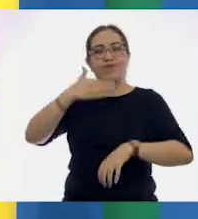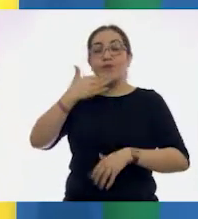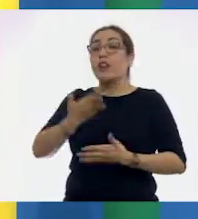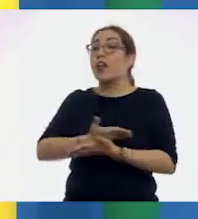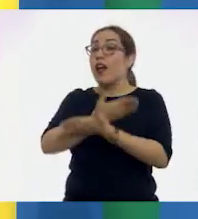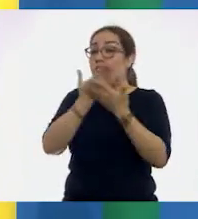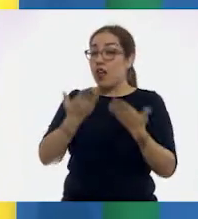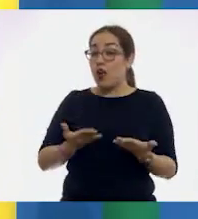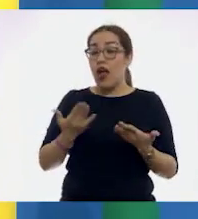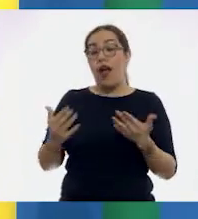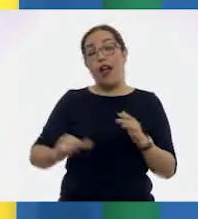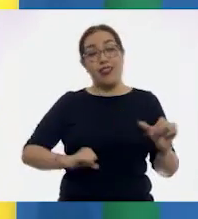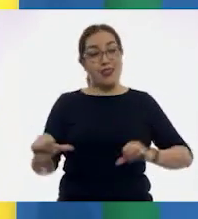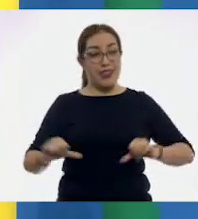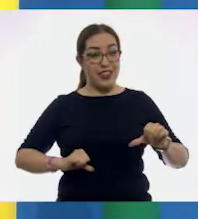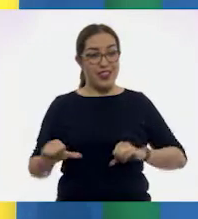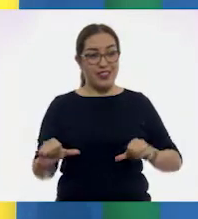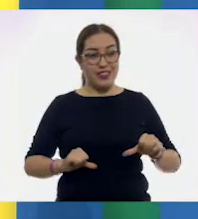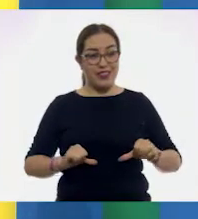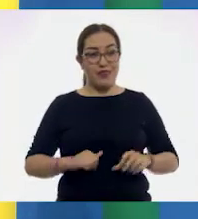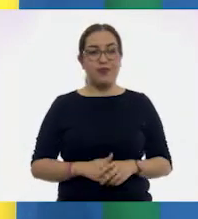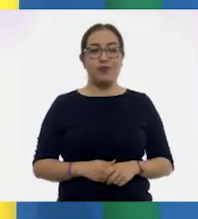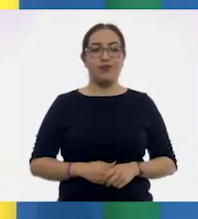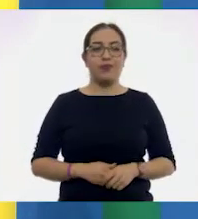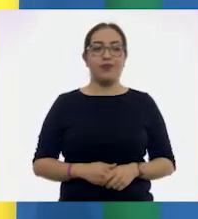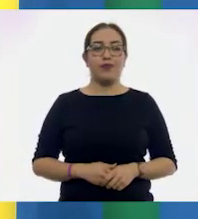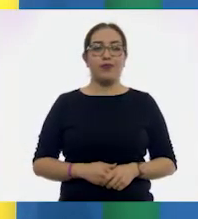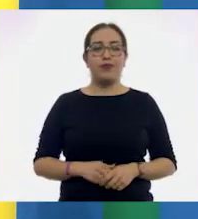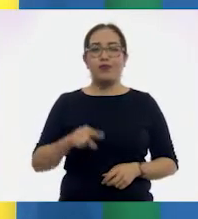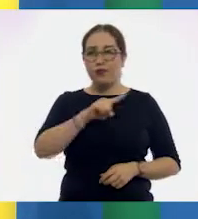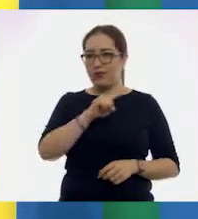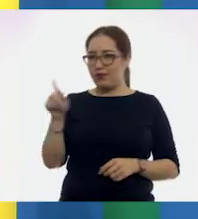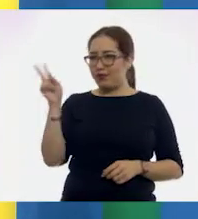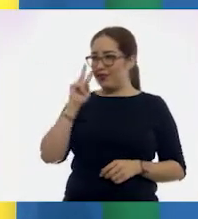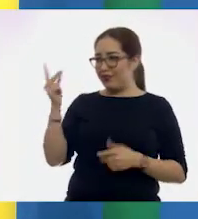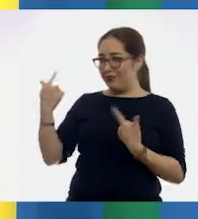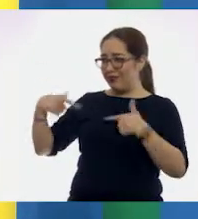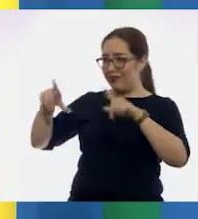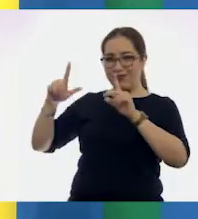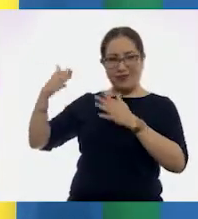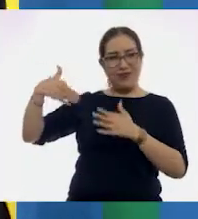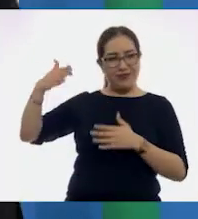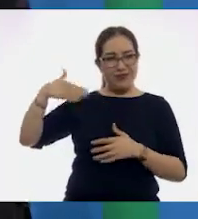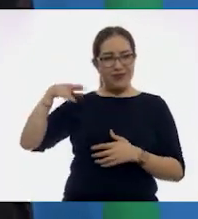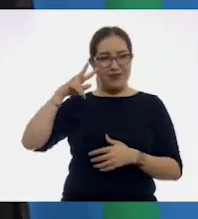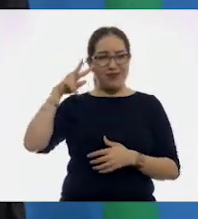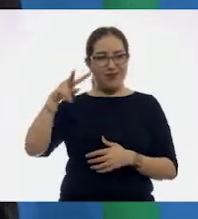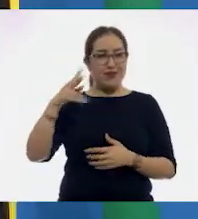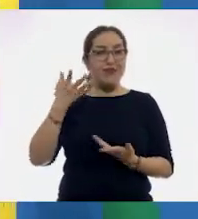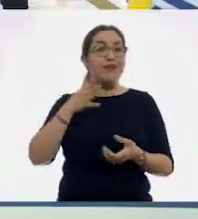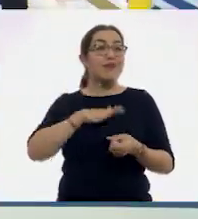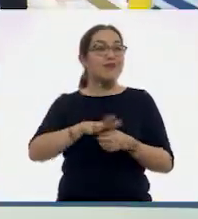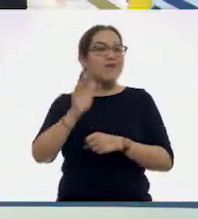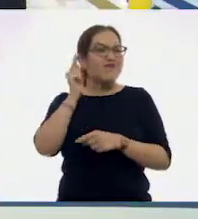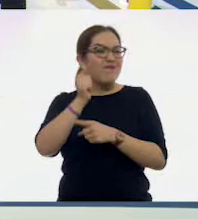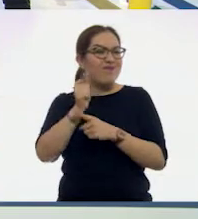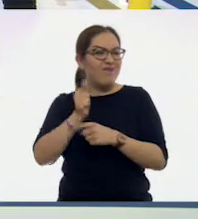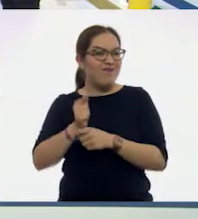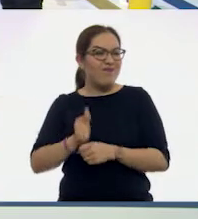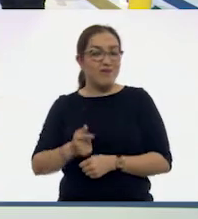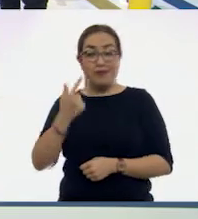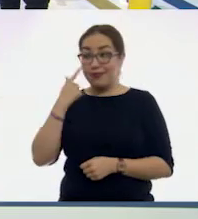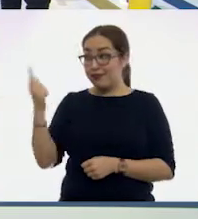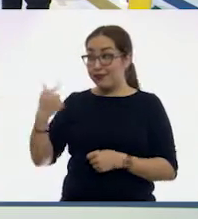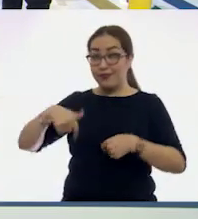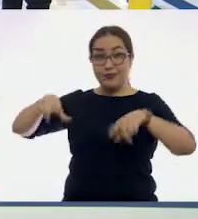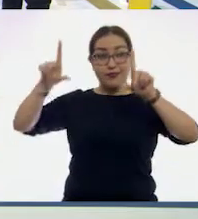actividad para saber qué factores pudieron identificar en el video. Mira, en el pizarrón tenemos un cuadro. Está dividido